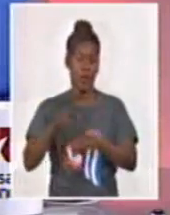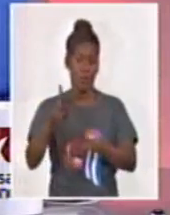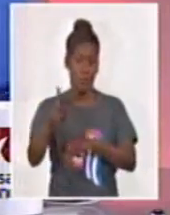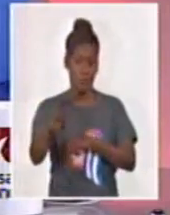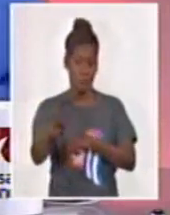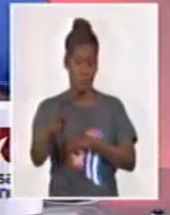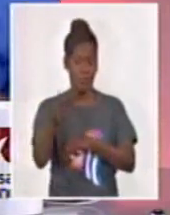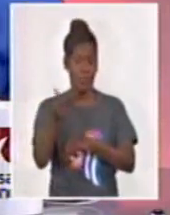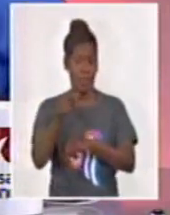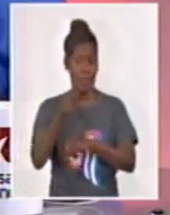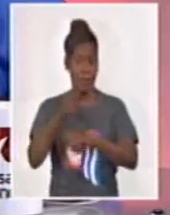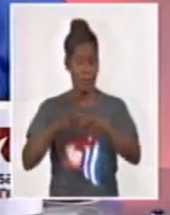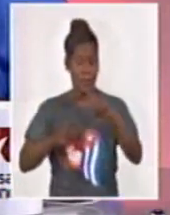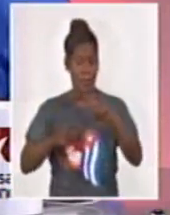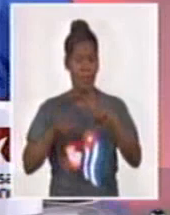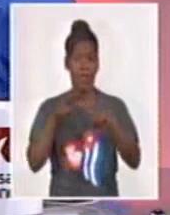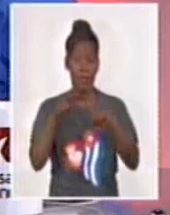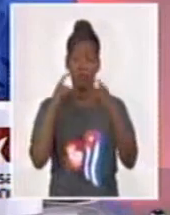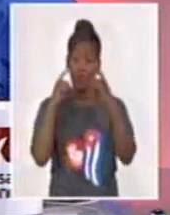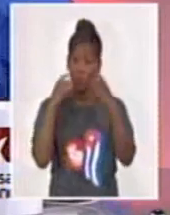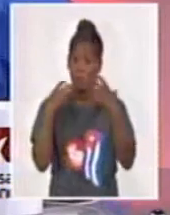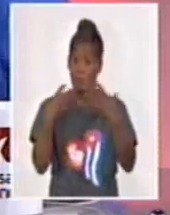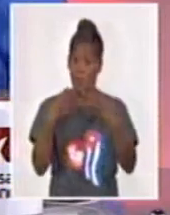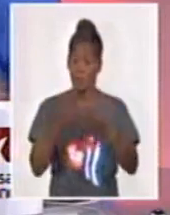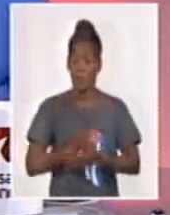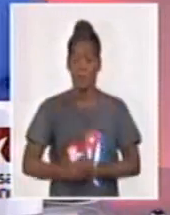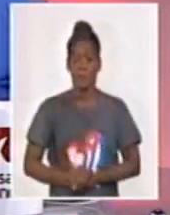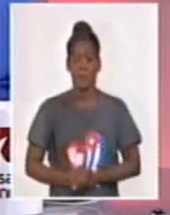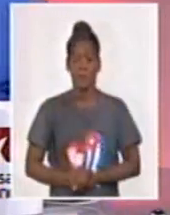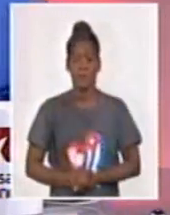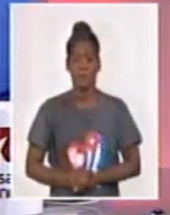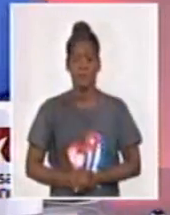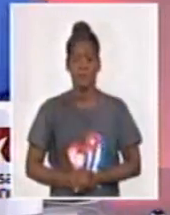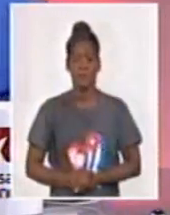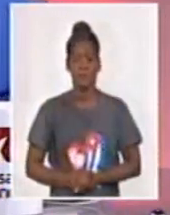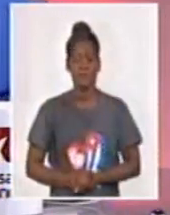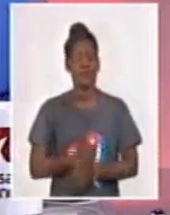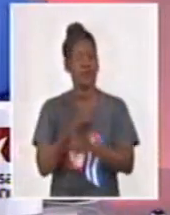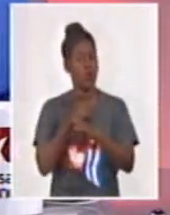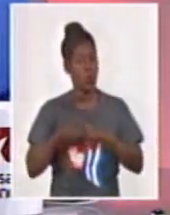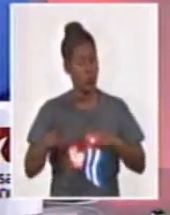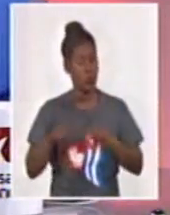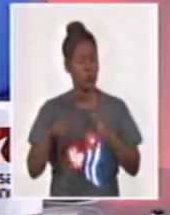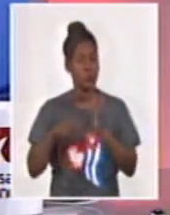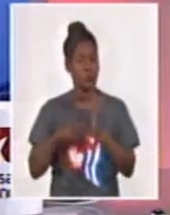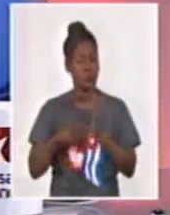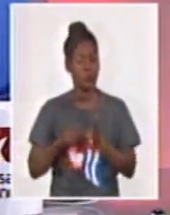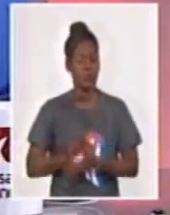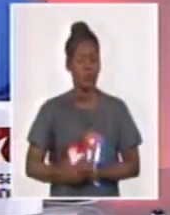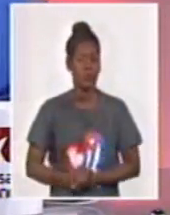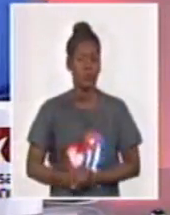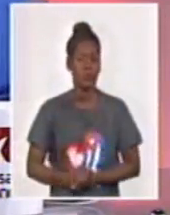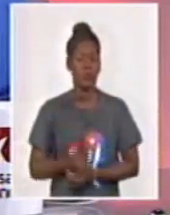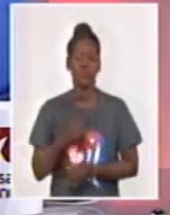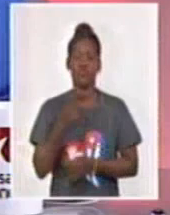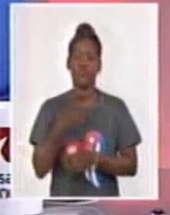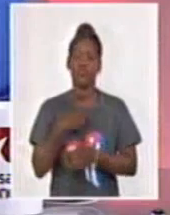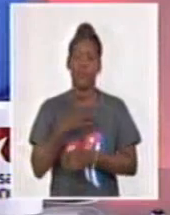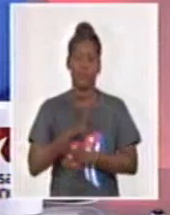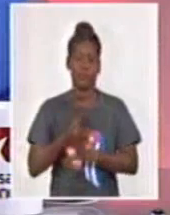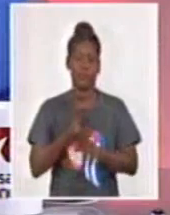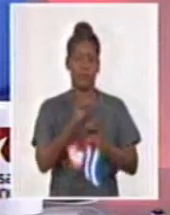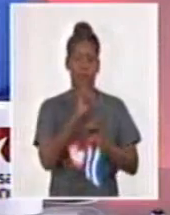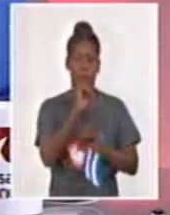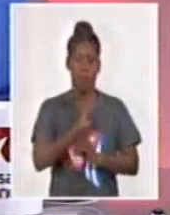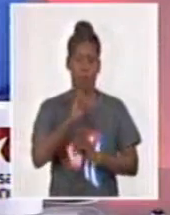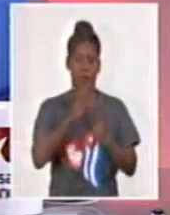en estos centros que se van a reabrir. Lo otro, se han organizado también grupos de trabajo para